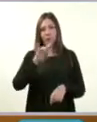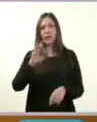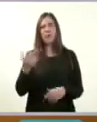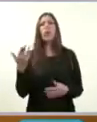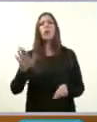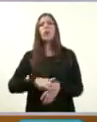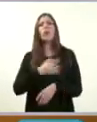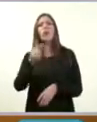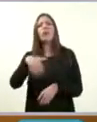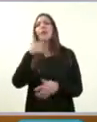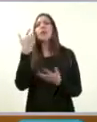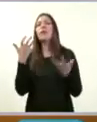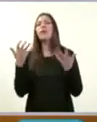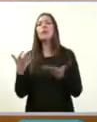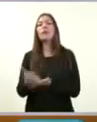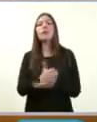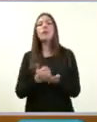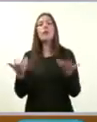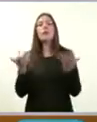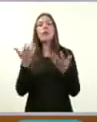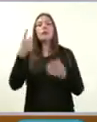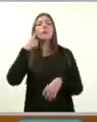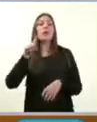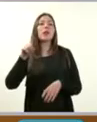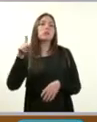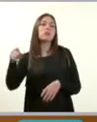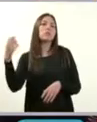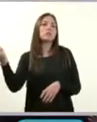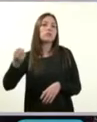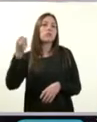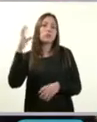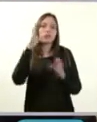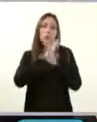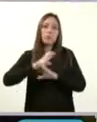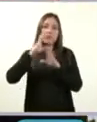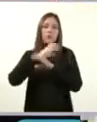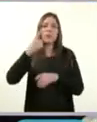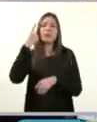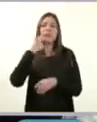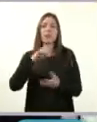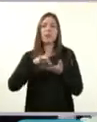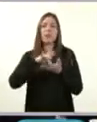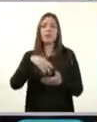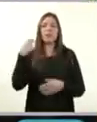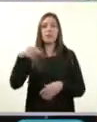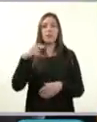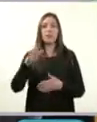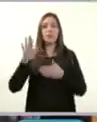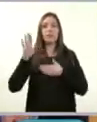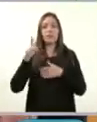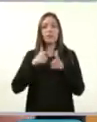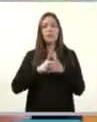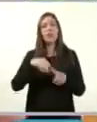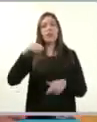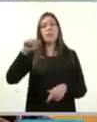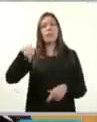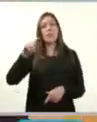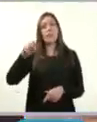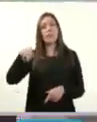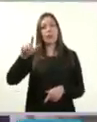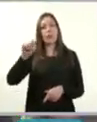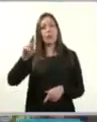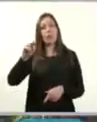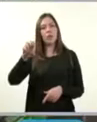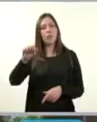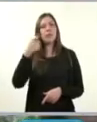no solamente para concientizar, me imagino que también para recaudar fondos. Bueno, nosotros en este evento no es el objetivo recaudar